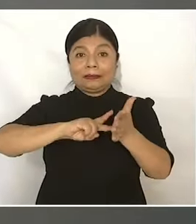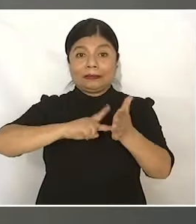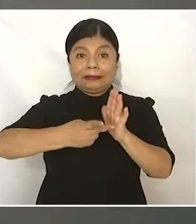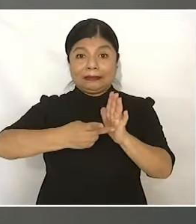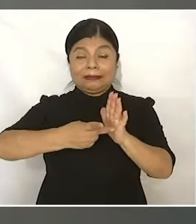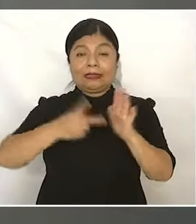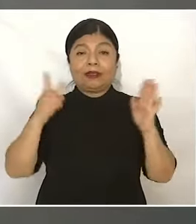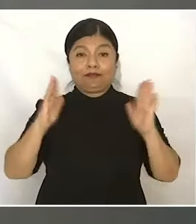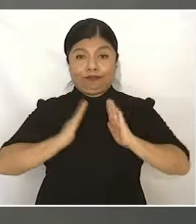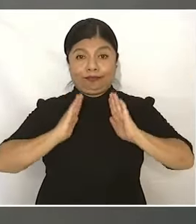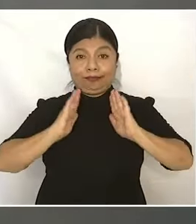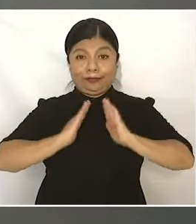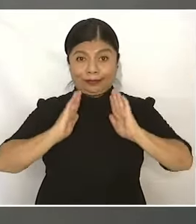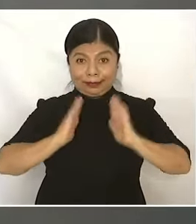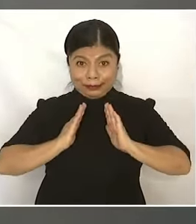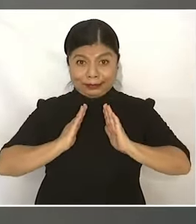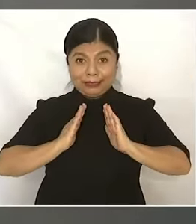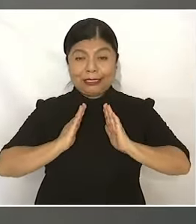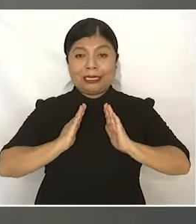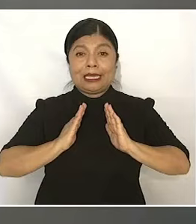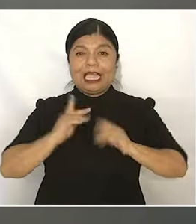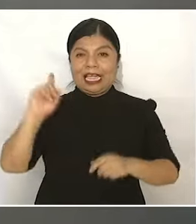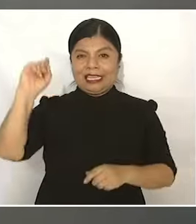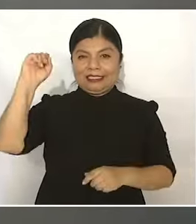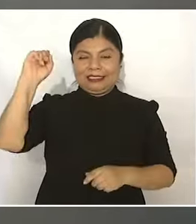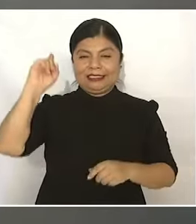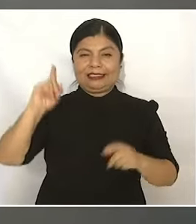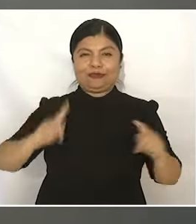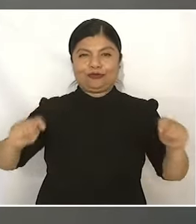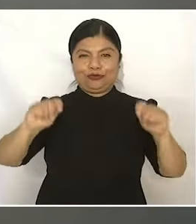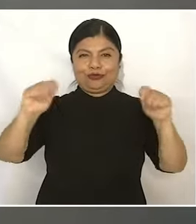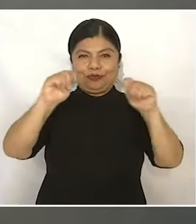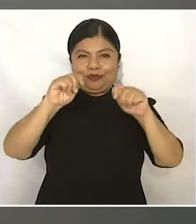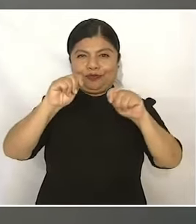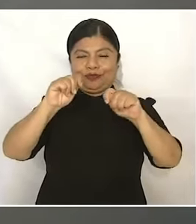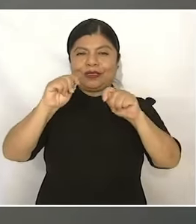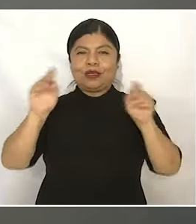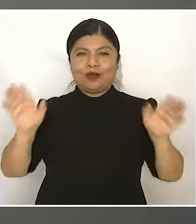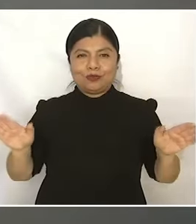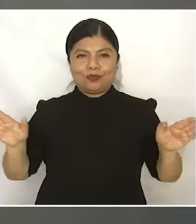hicieron el aeropuerto de Tulum. Porque yo